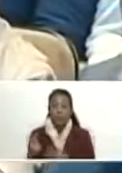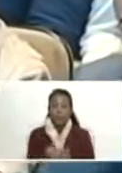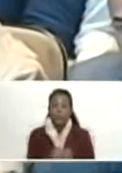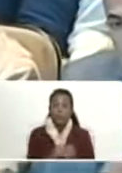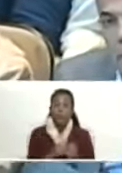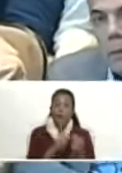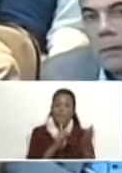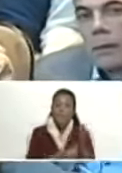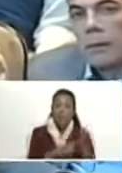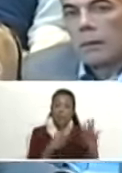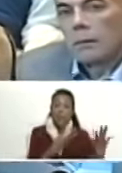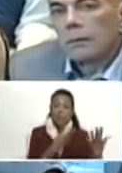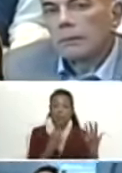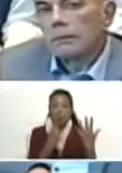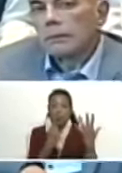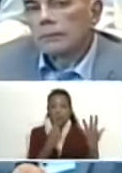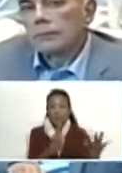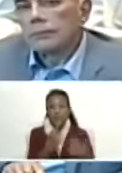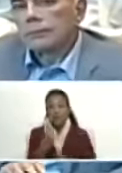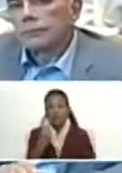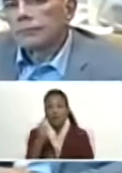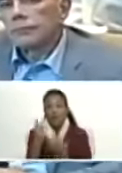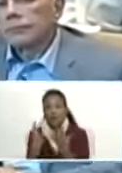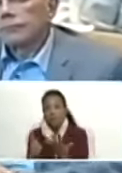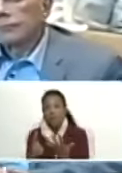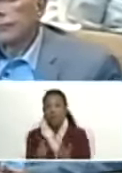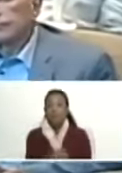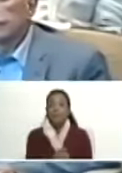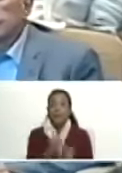que hemos caracterizado como tercero,